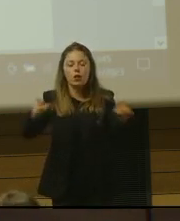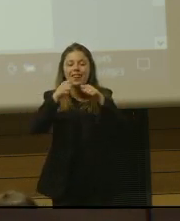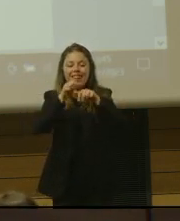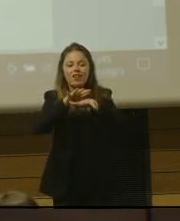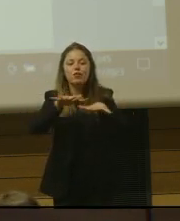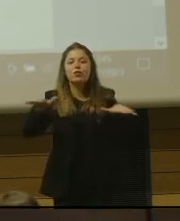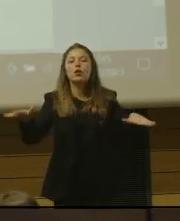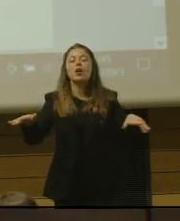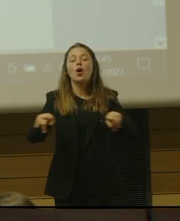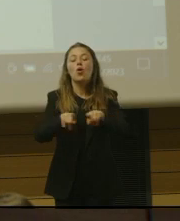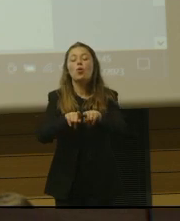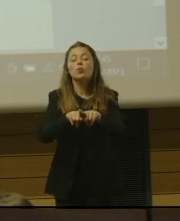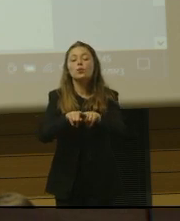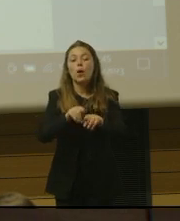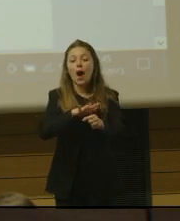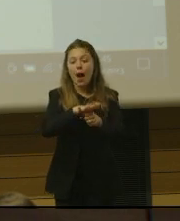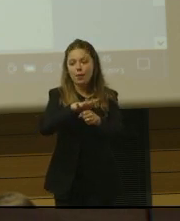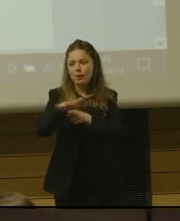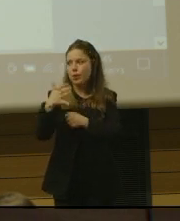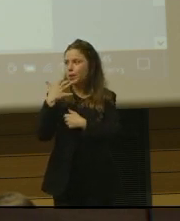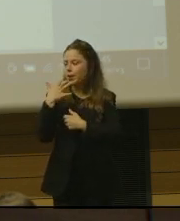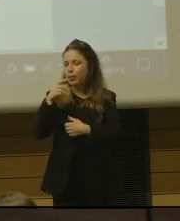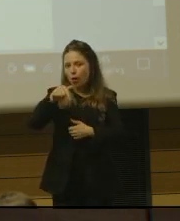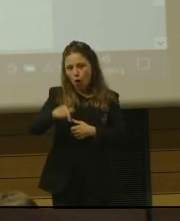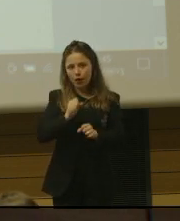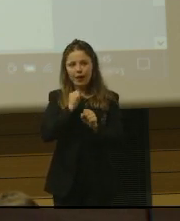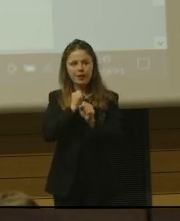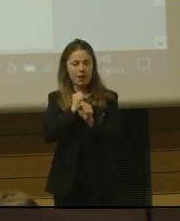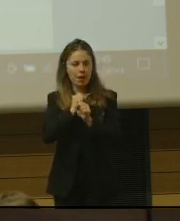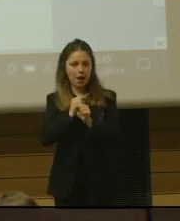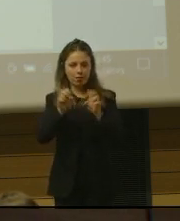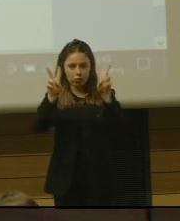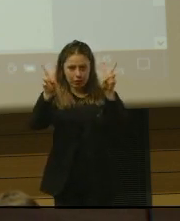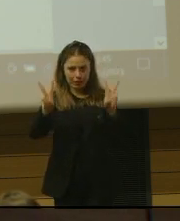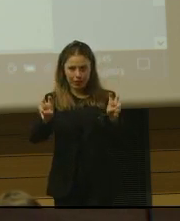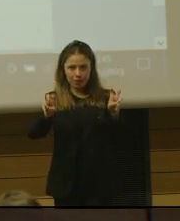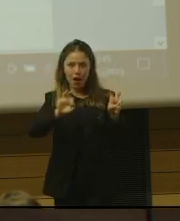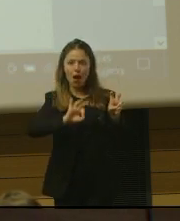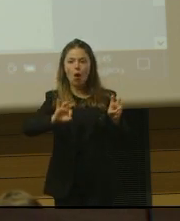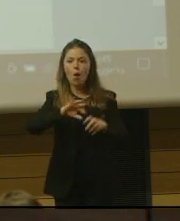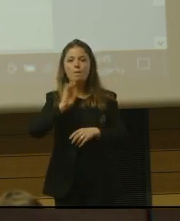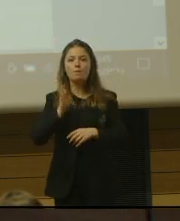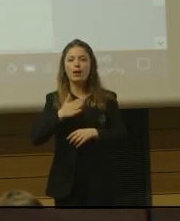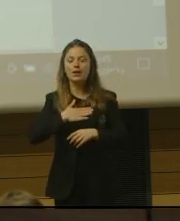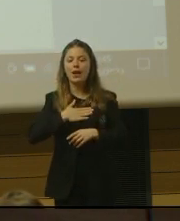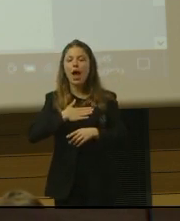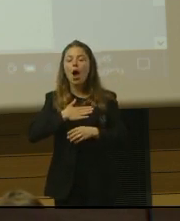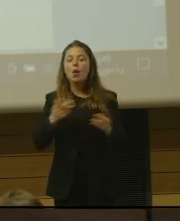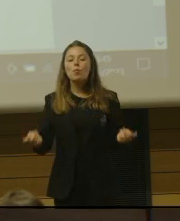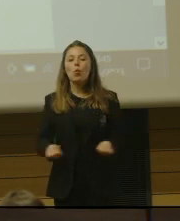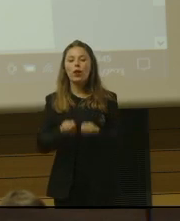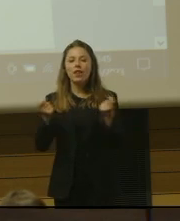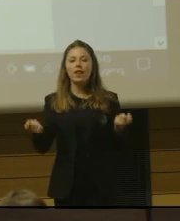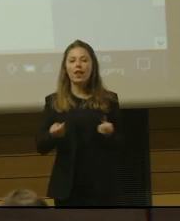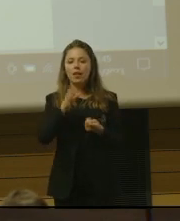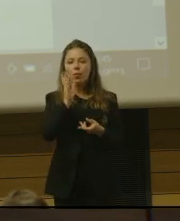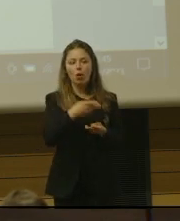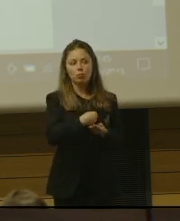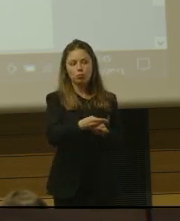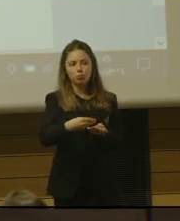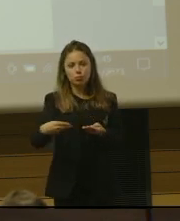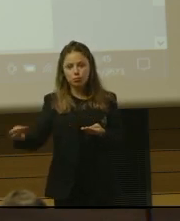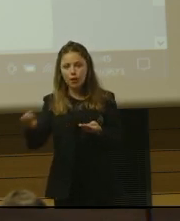hace desde muchos ámbitos, por ejemplo, hoy que estamos trabajando este tema o mañana que se va a distribuir publicidad por ser lo de la